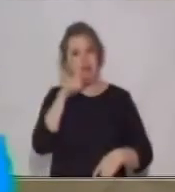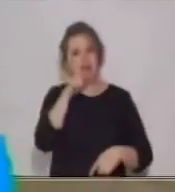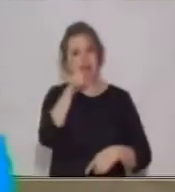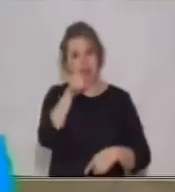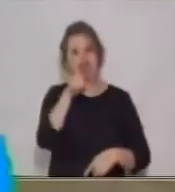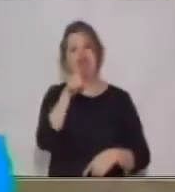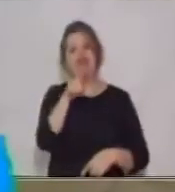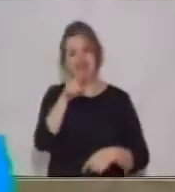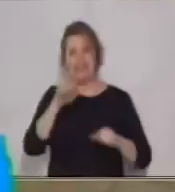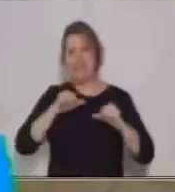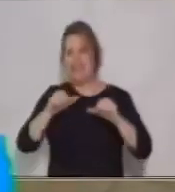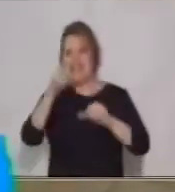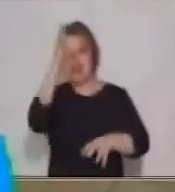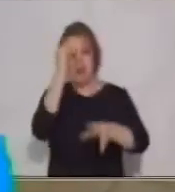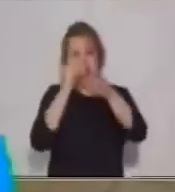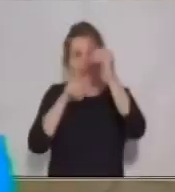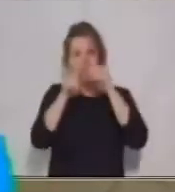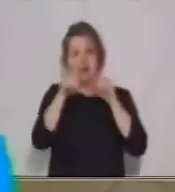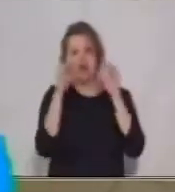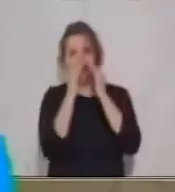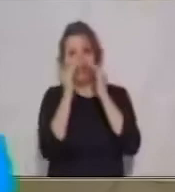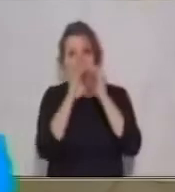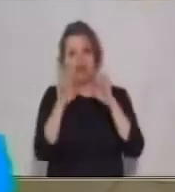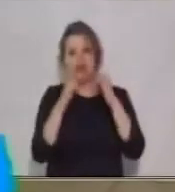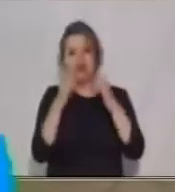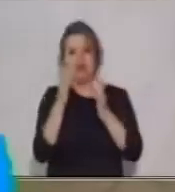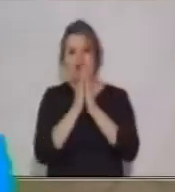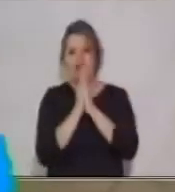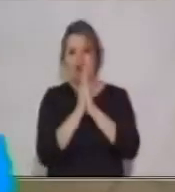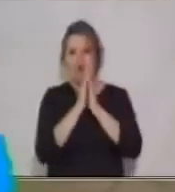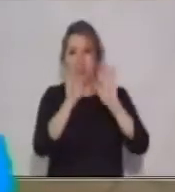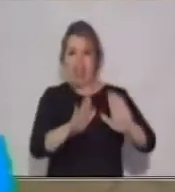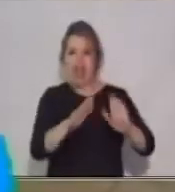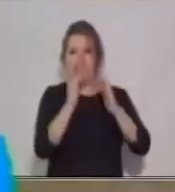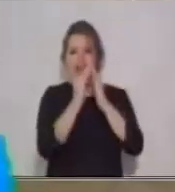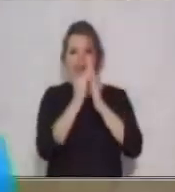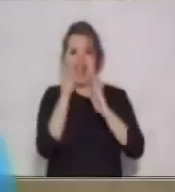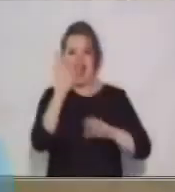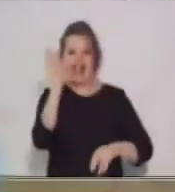para que tú sigas aprendiendo en casa. Así que por favor, quédate en casa. Nos vemos.